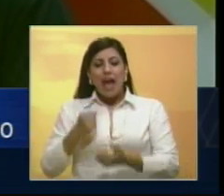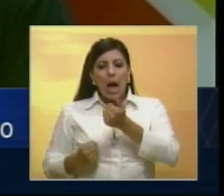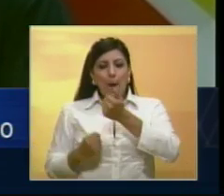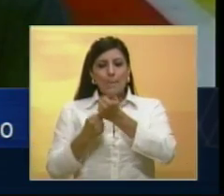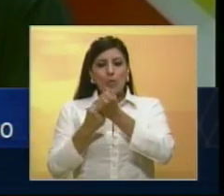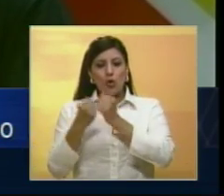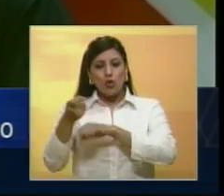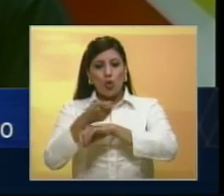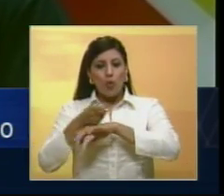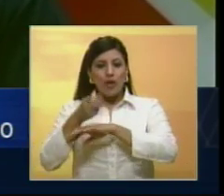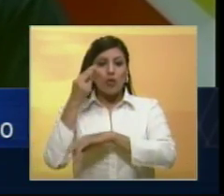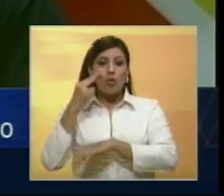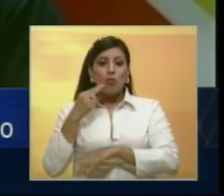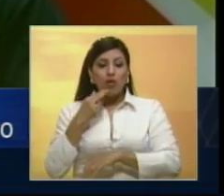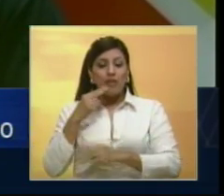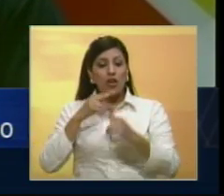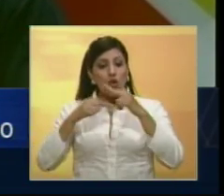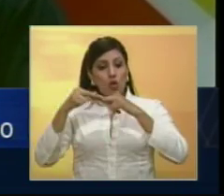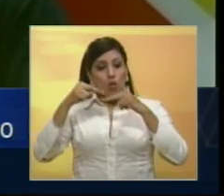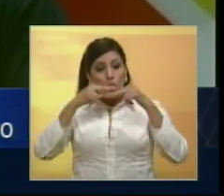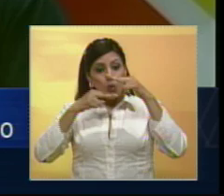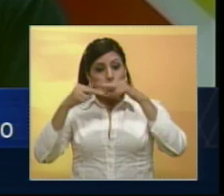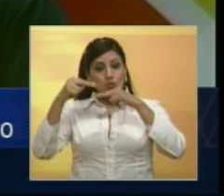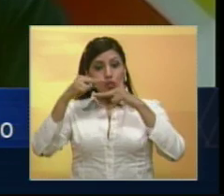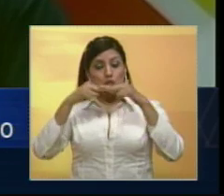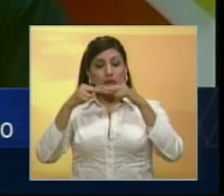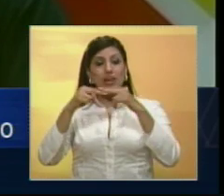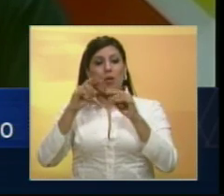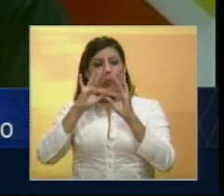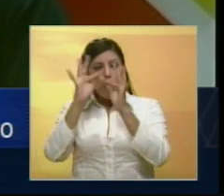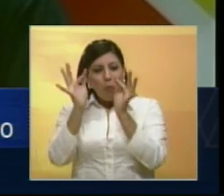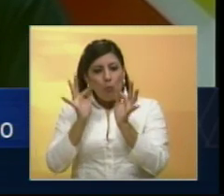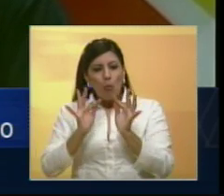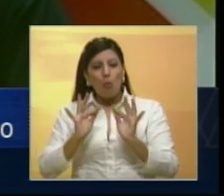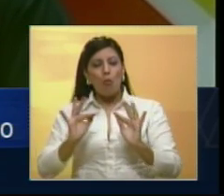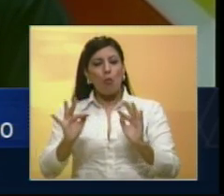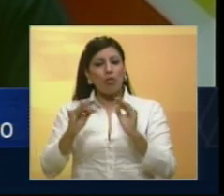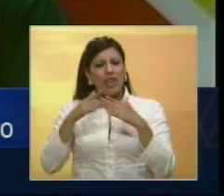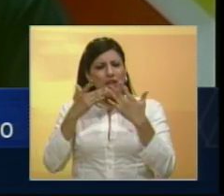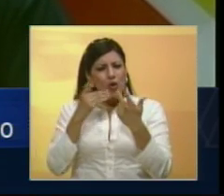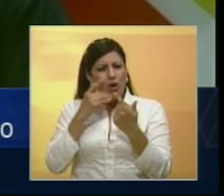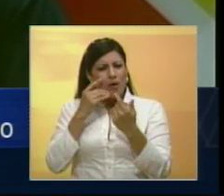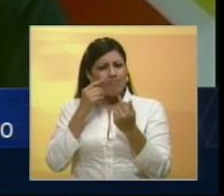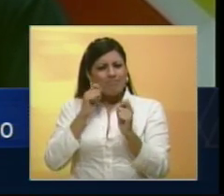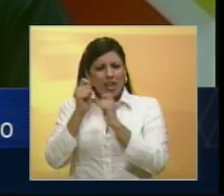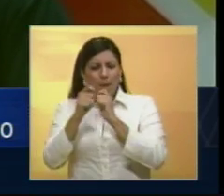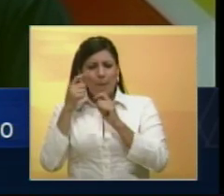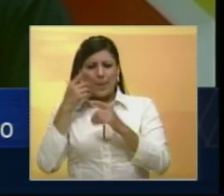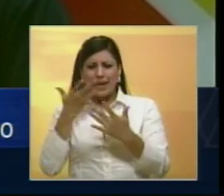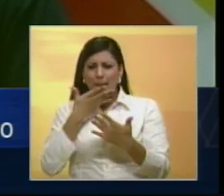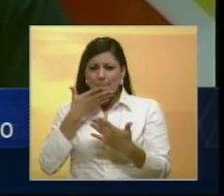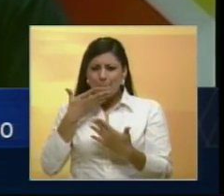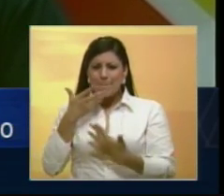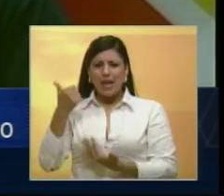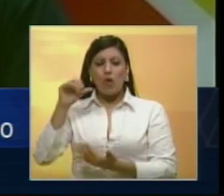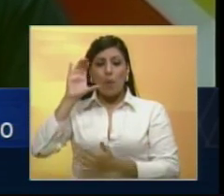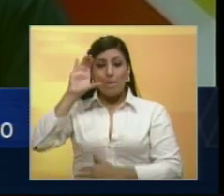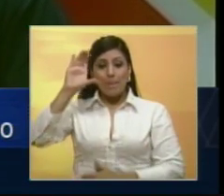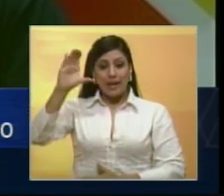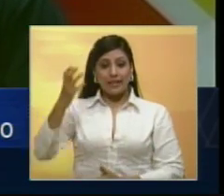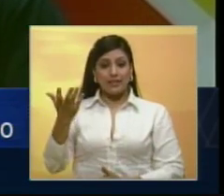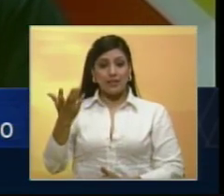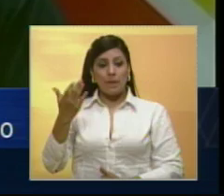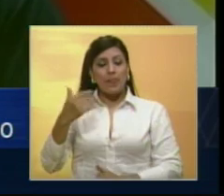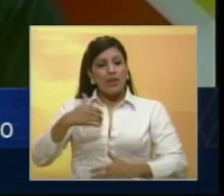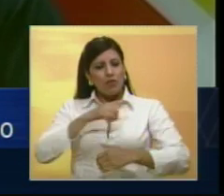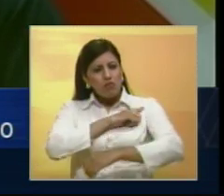gobierno bolivariano, construir ese modelo alternativo capaz de transformar todo el potencial que tiene el país